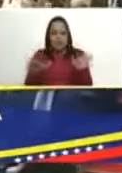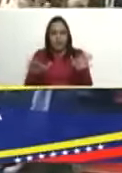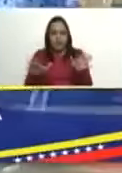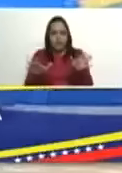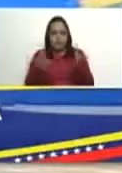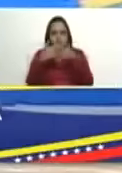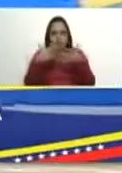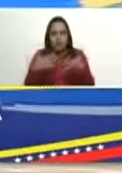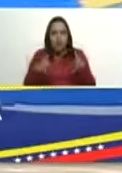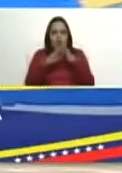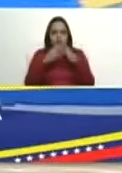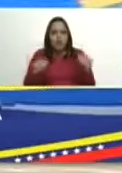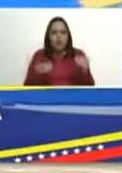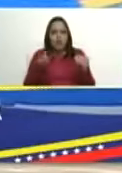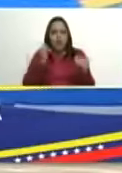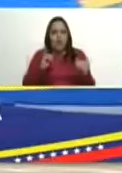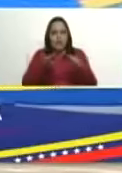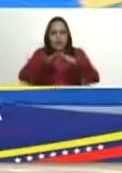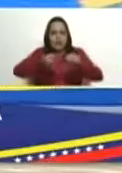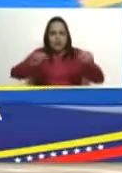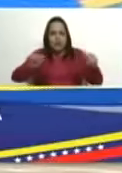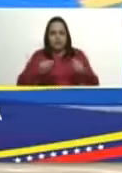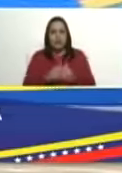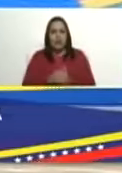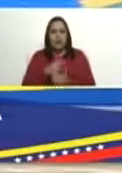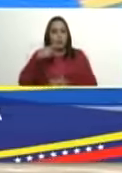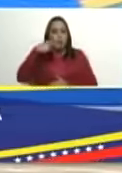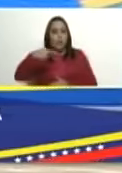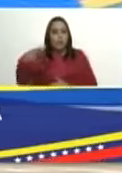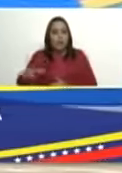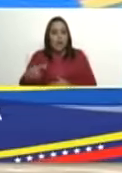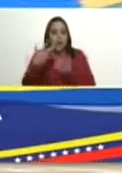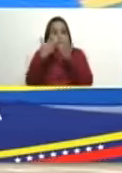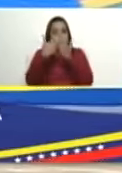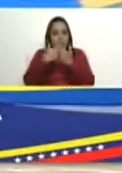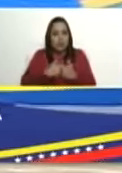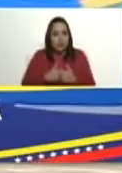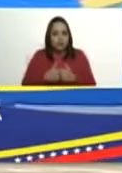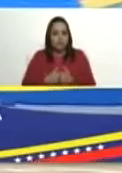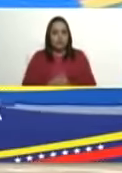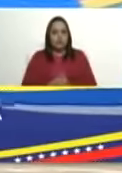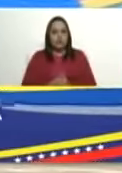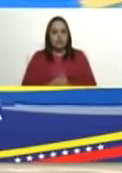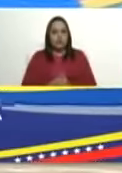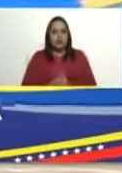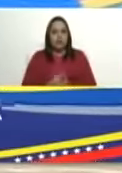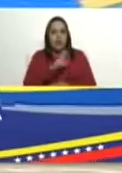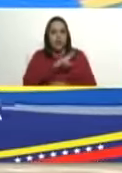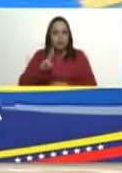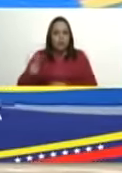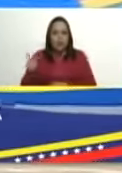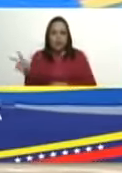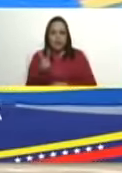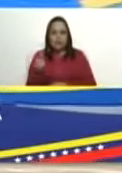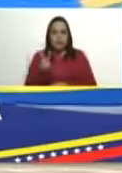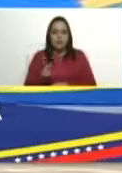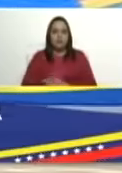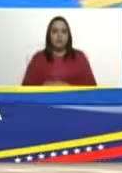todo lo que es el territorio político administrativo de la República de Venezuela,